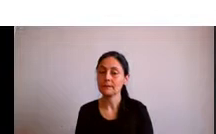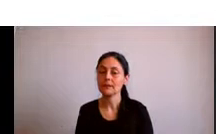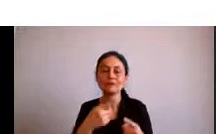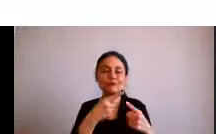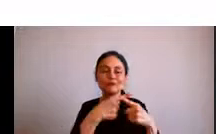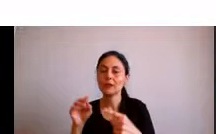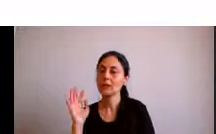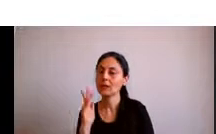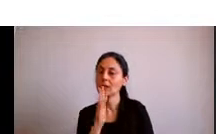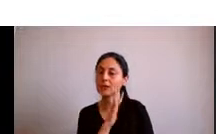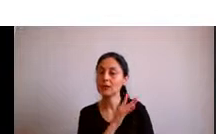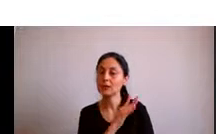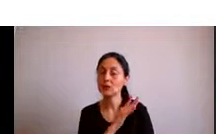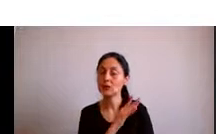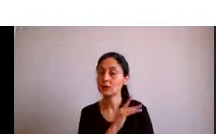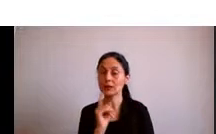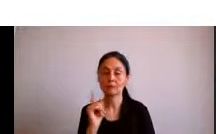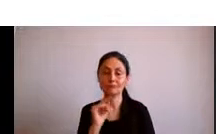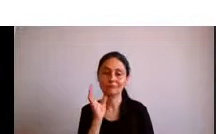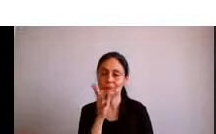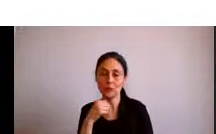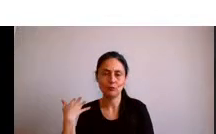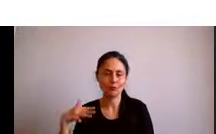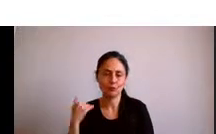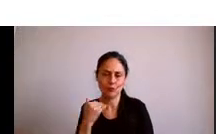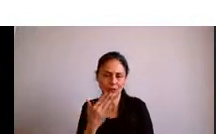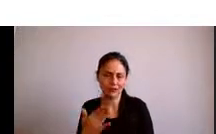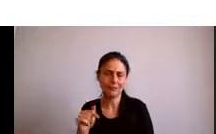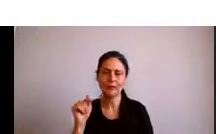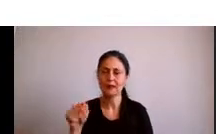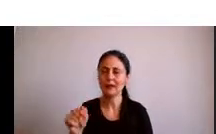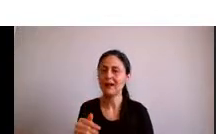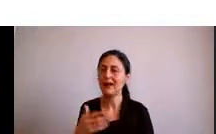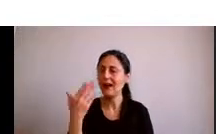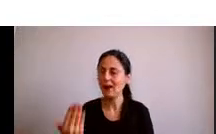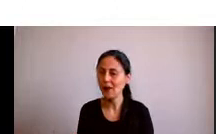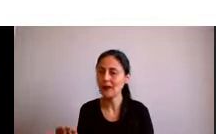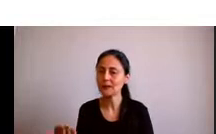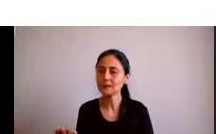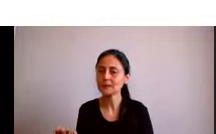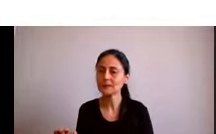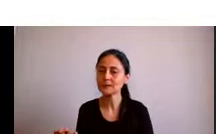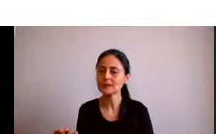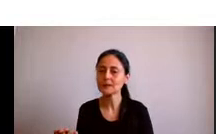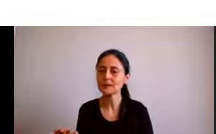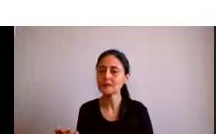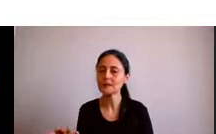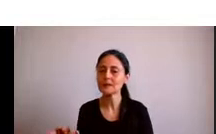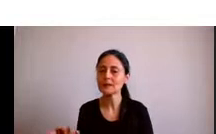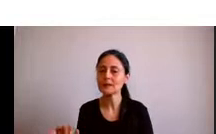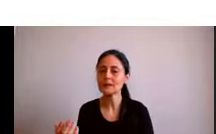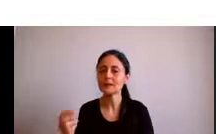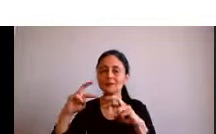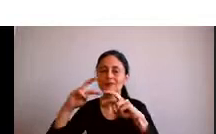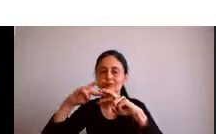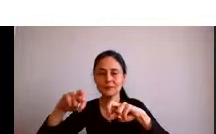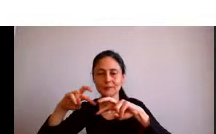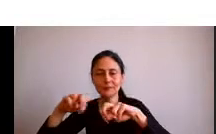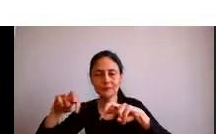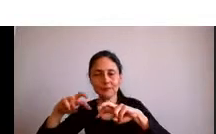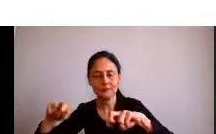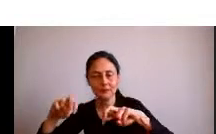que ver con que pone en riesgo la salud de las personas que hasta el día de hoy han sido ¿cierto?, diagnosticadas, tratadas,